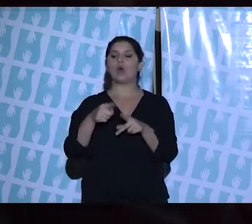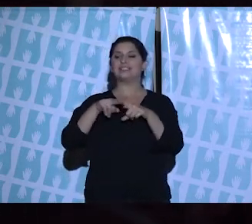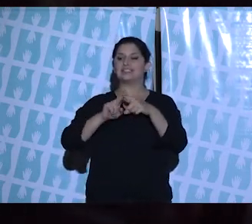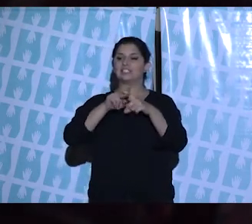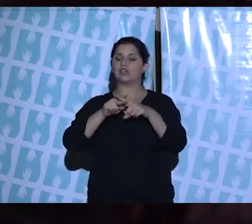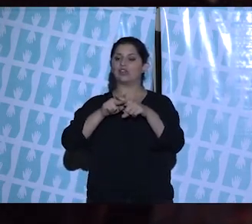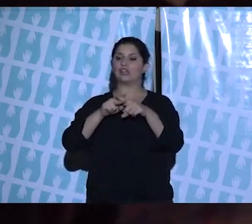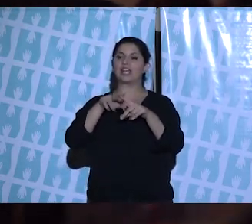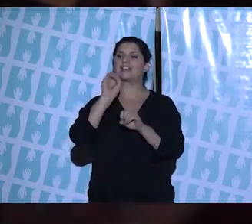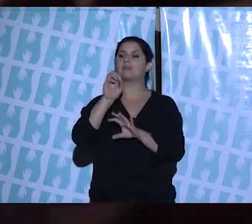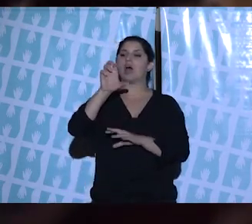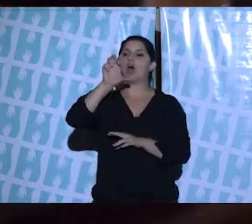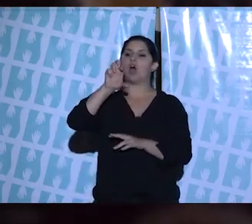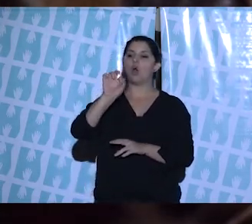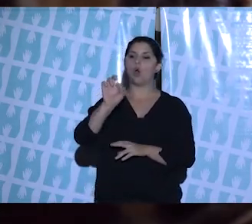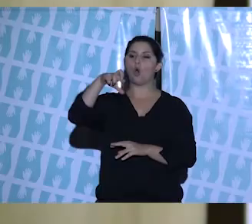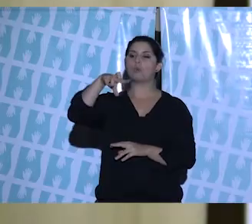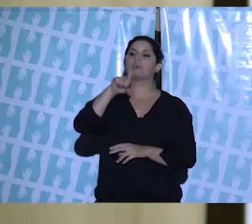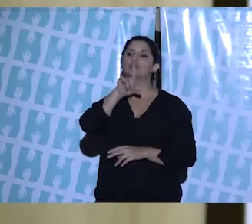la optogenética,